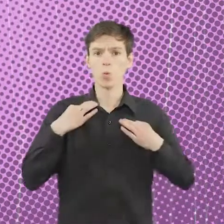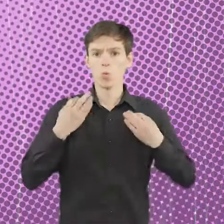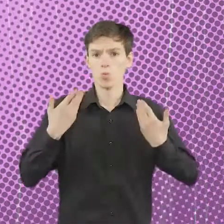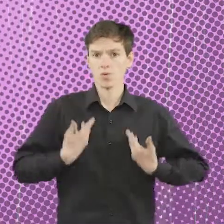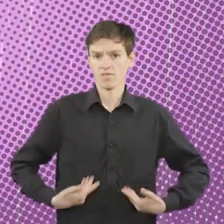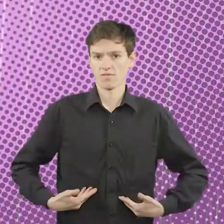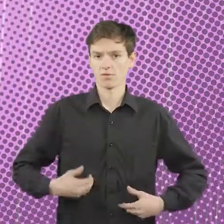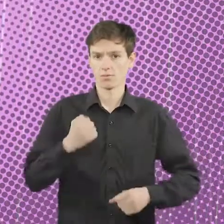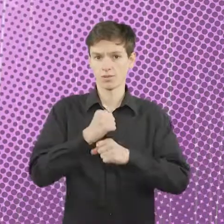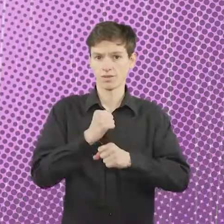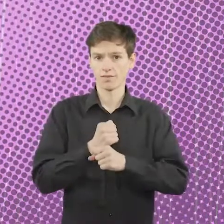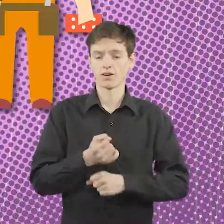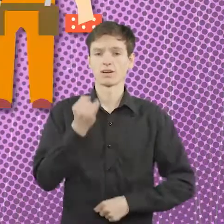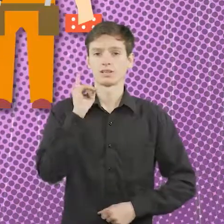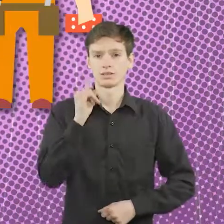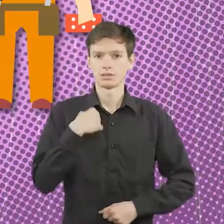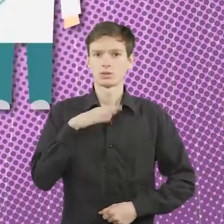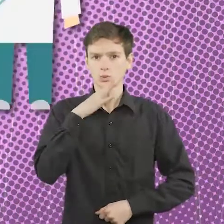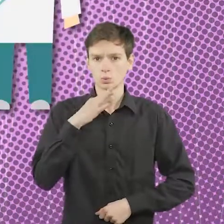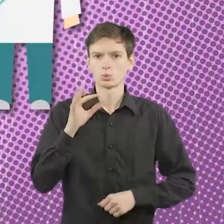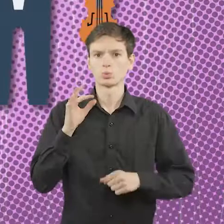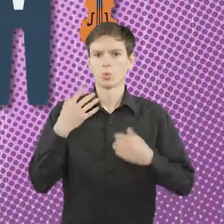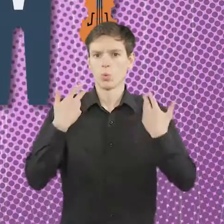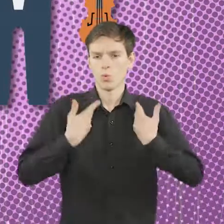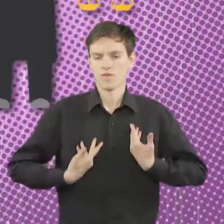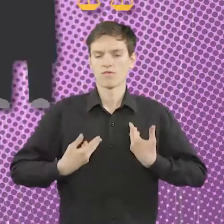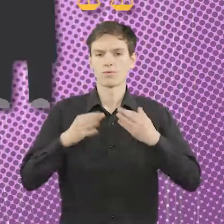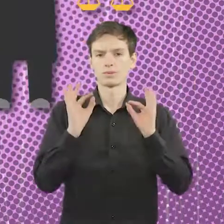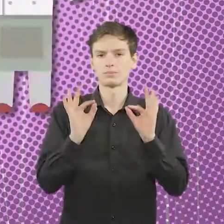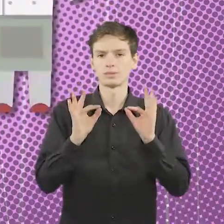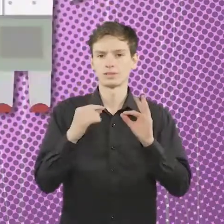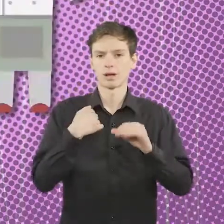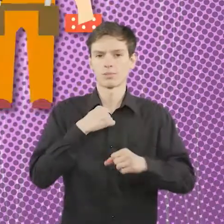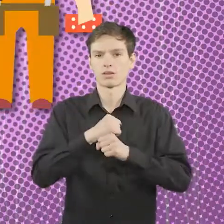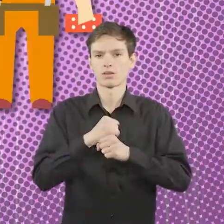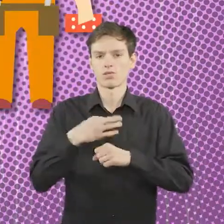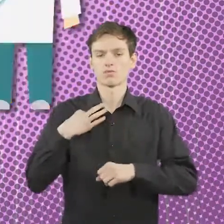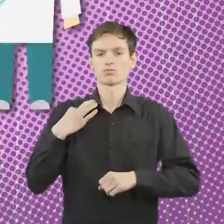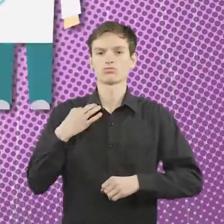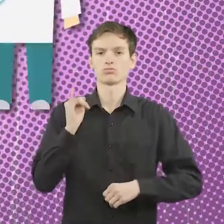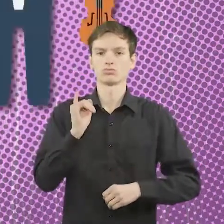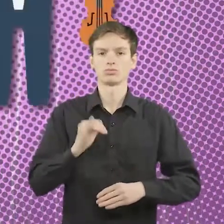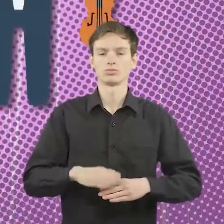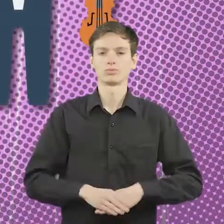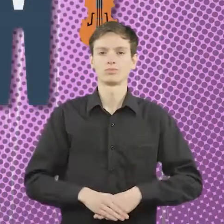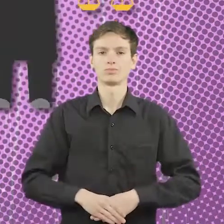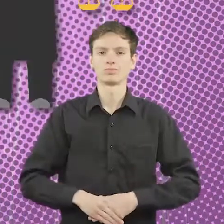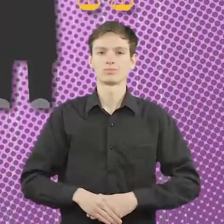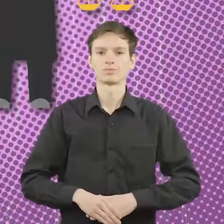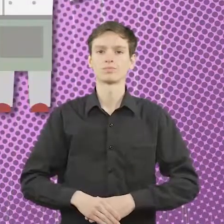¿Usas algún uniforme para trabajar? Sí, uso un uniforme especial para mi trabajo.